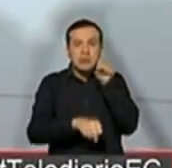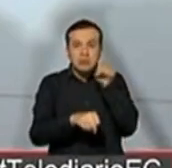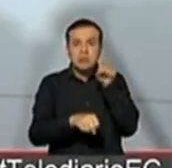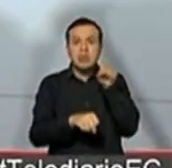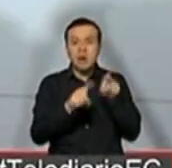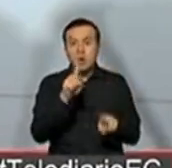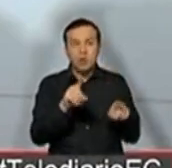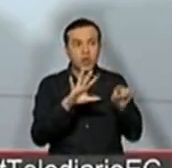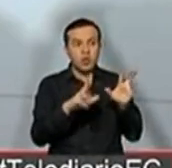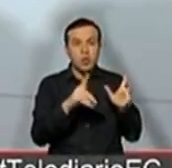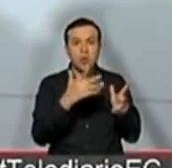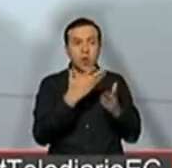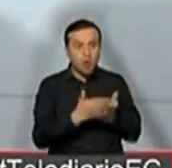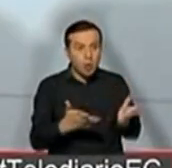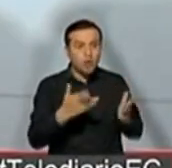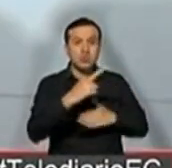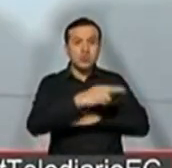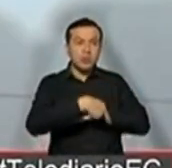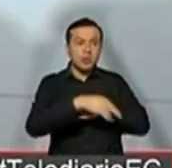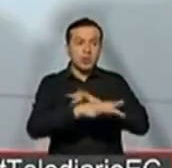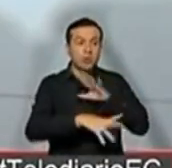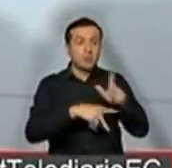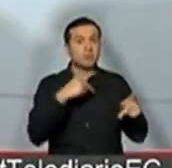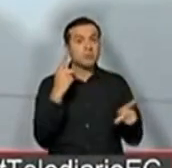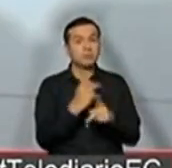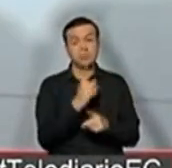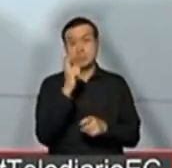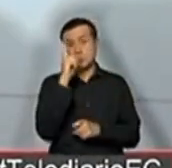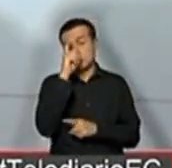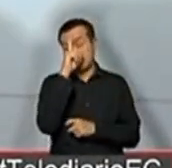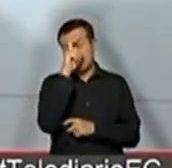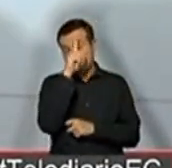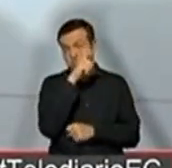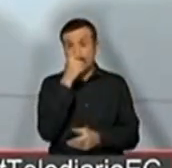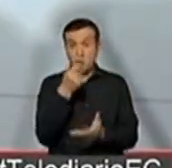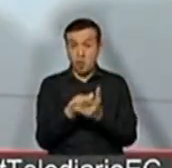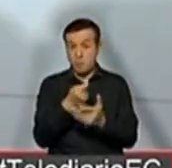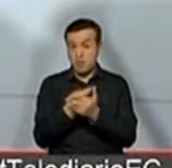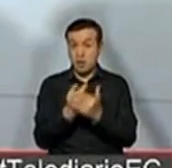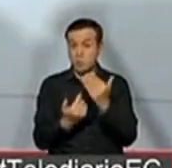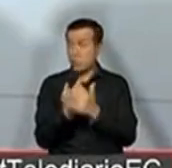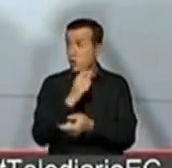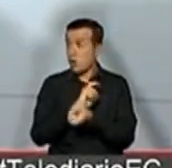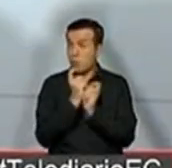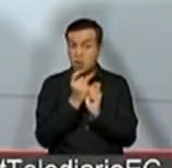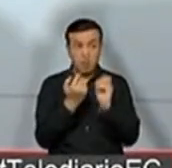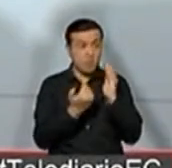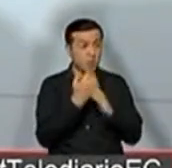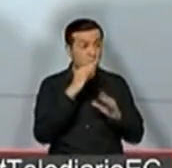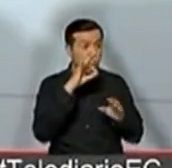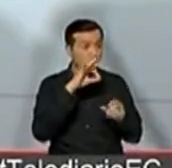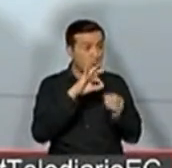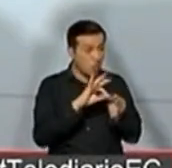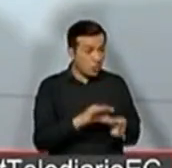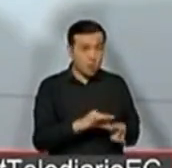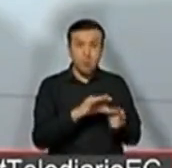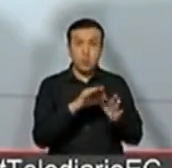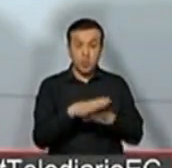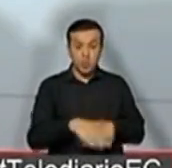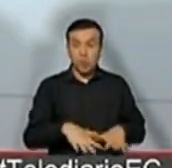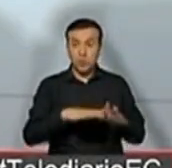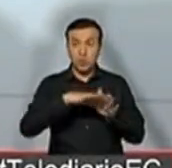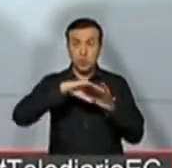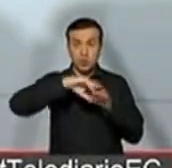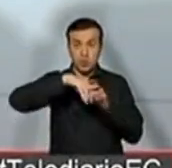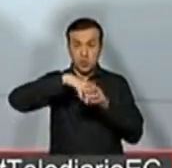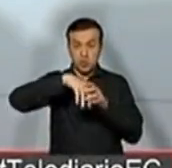haberse llevado piezas y partes que va a ser muy difícil reemplazarlas. Entonces, un pozo, que es una máquina